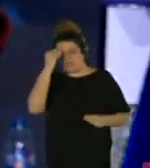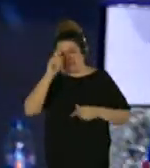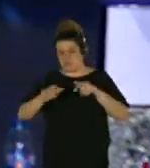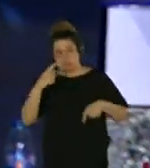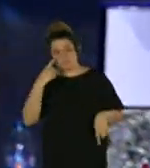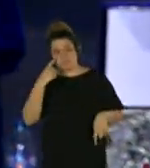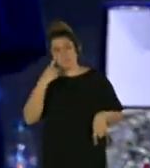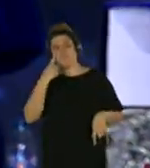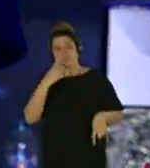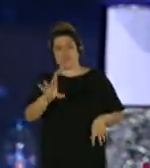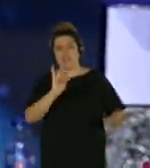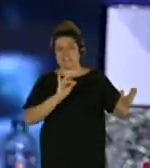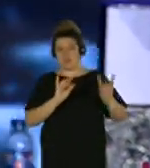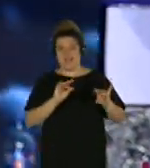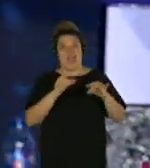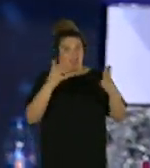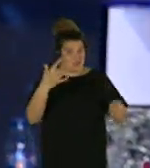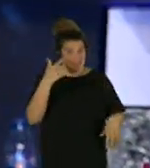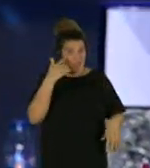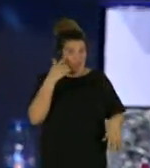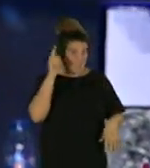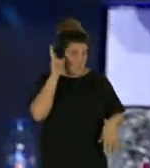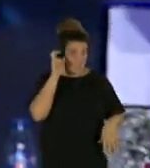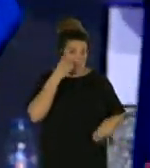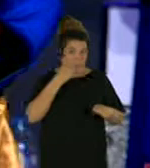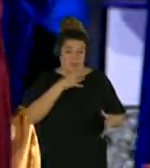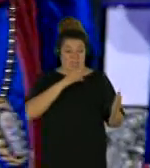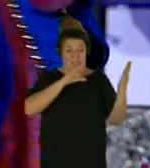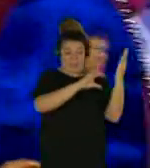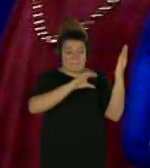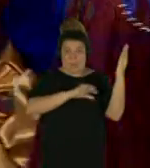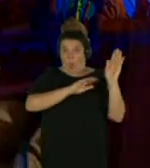escúchenla, que las dos últimas estrofas son de Crónicas Murgueras. Muchísimas gracias.